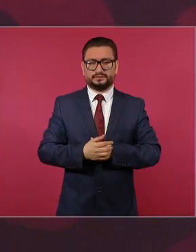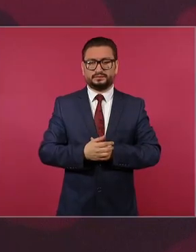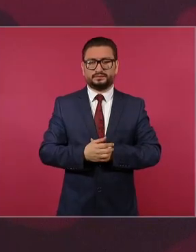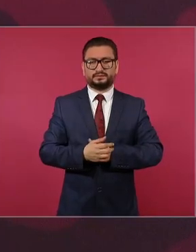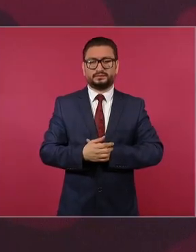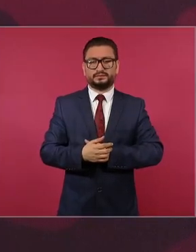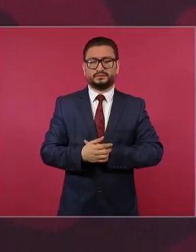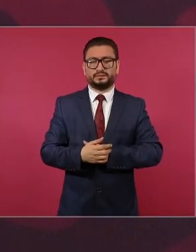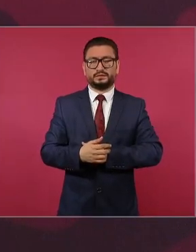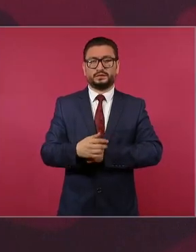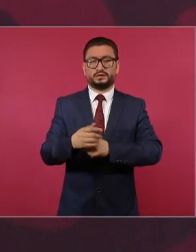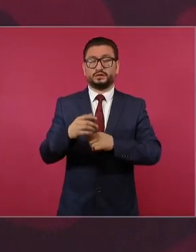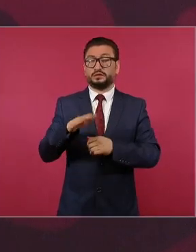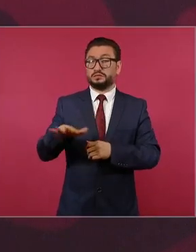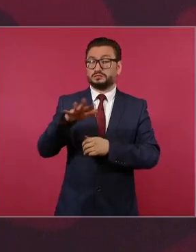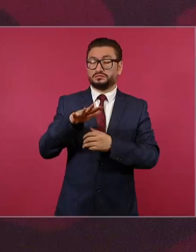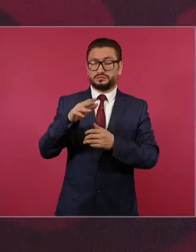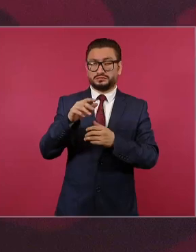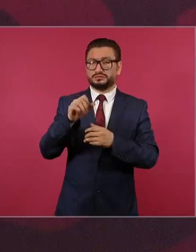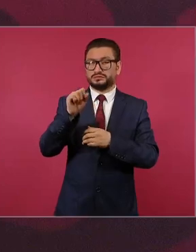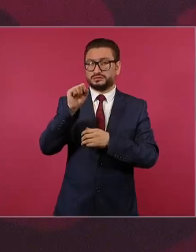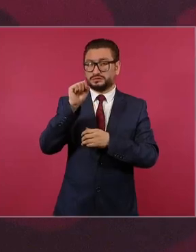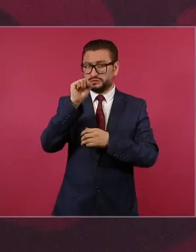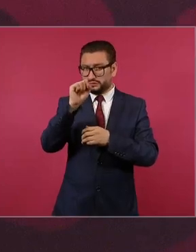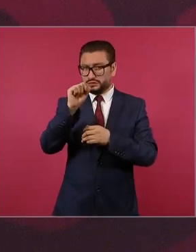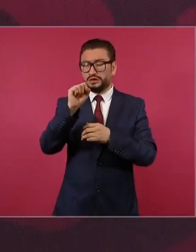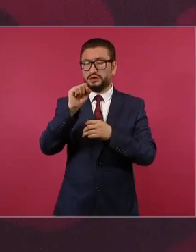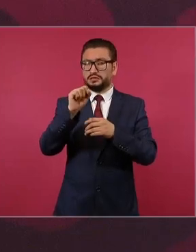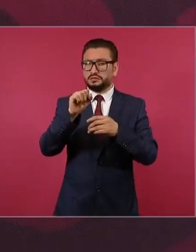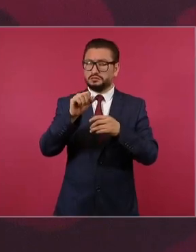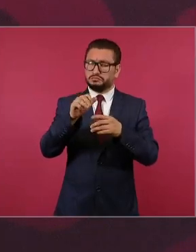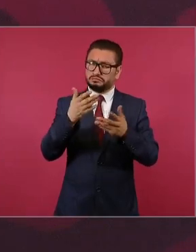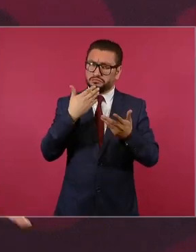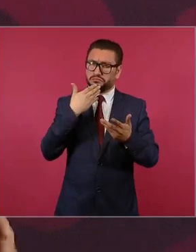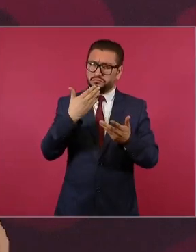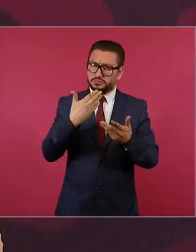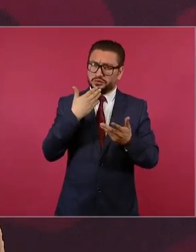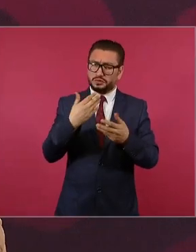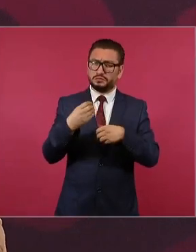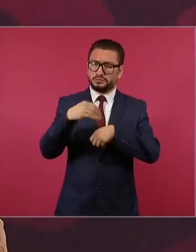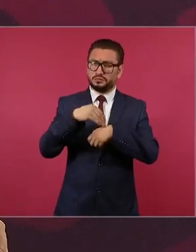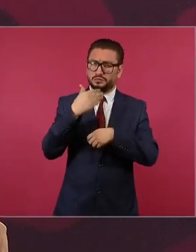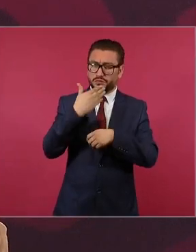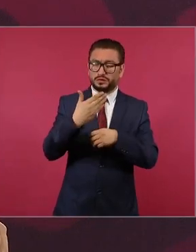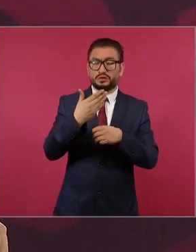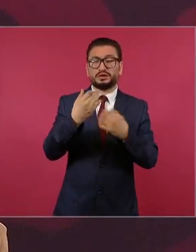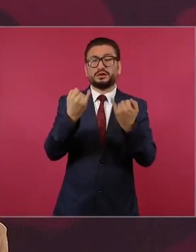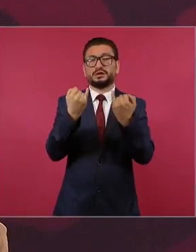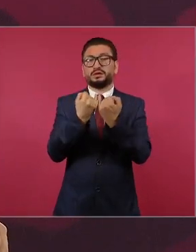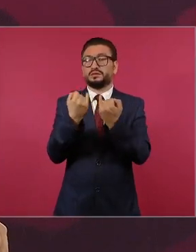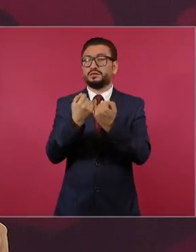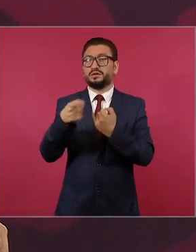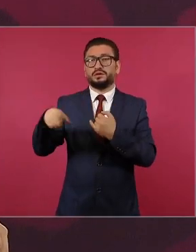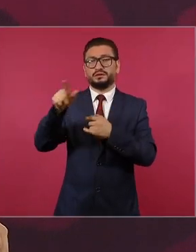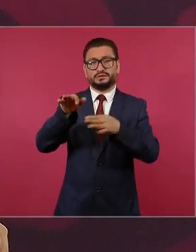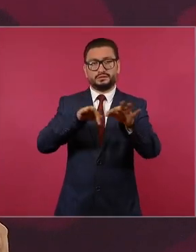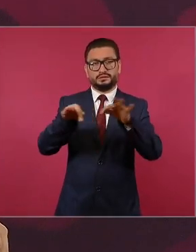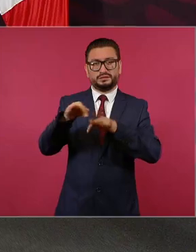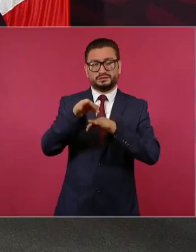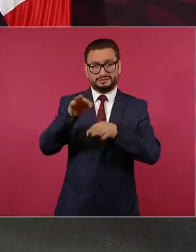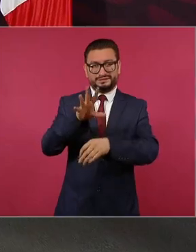portado muy bien los trabajadores electricistas y diría